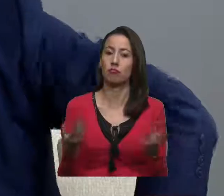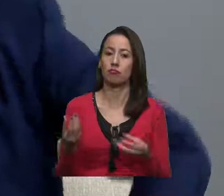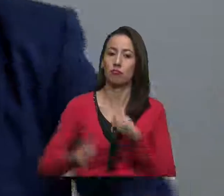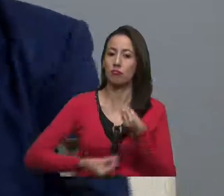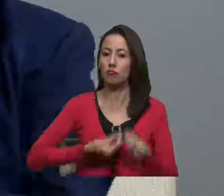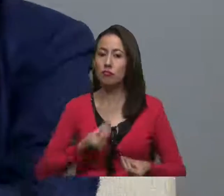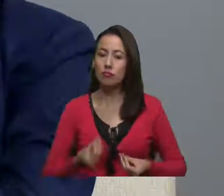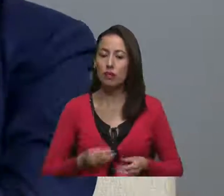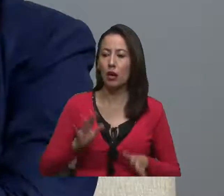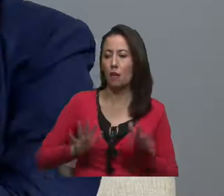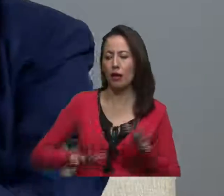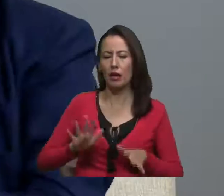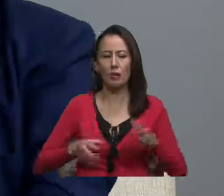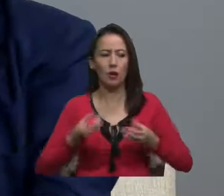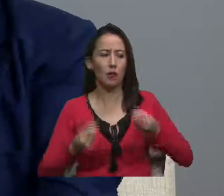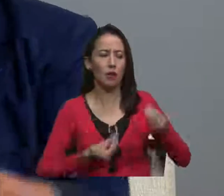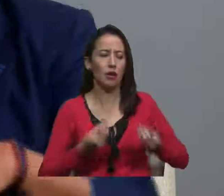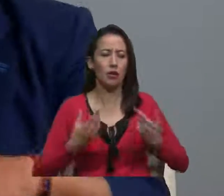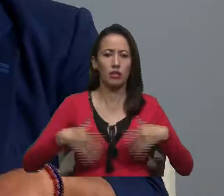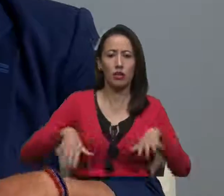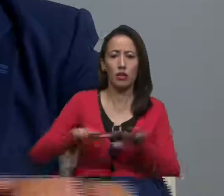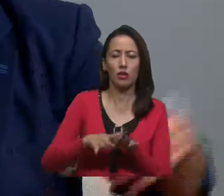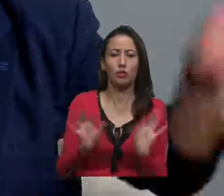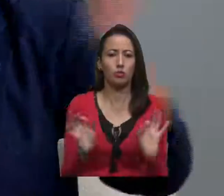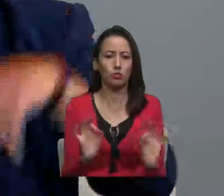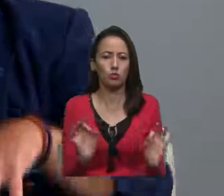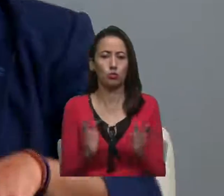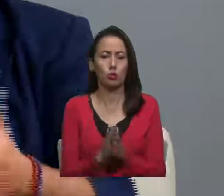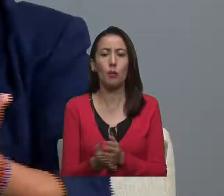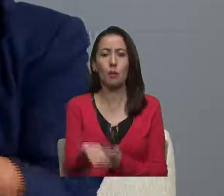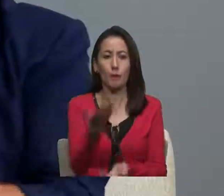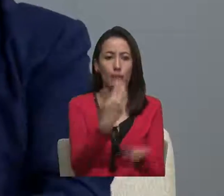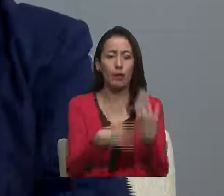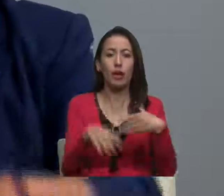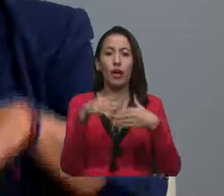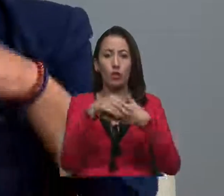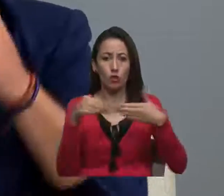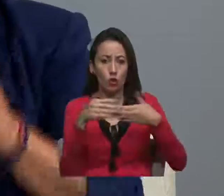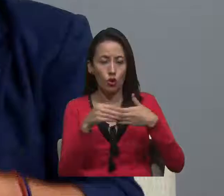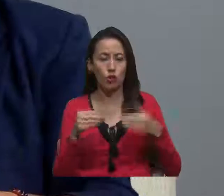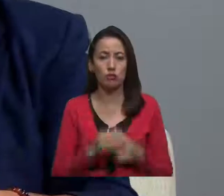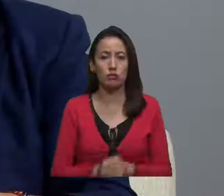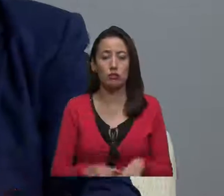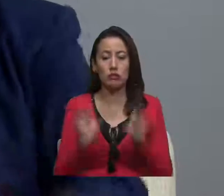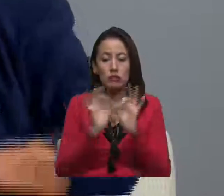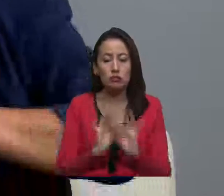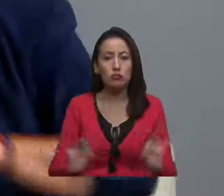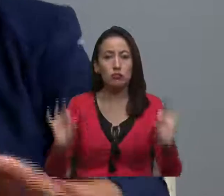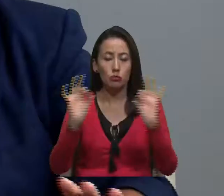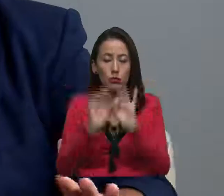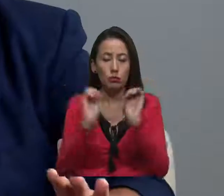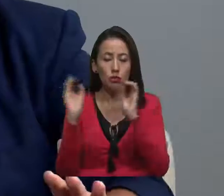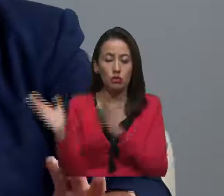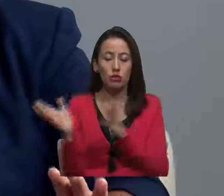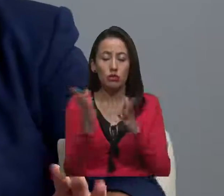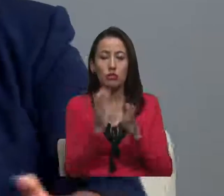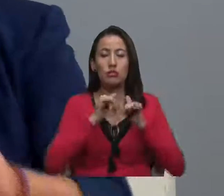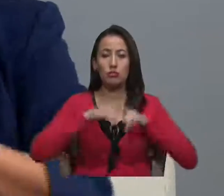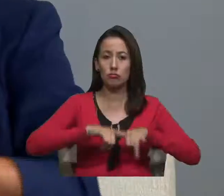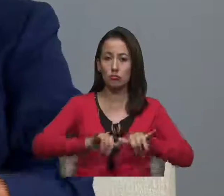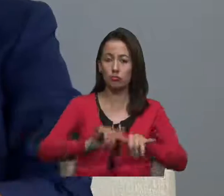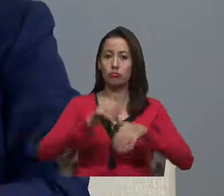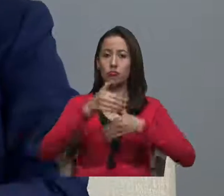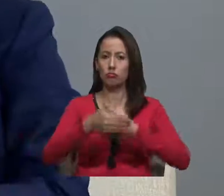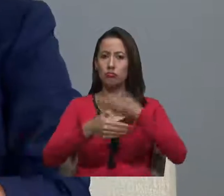extranjera porque dicen va a invertir en un negocio no lo que estamos planteando es que vengan los dólares por seguridad y por estar aquí y punto